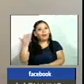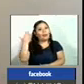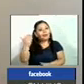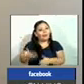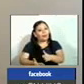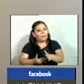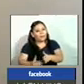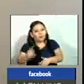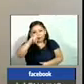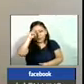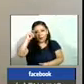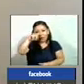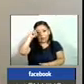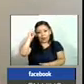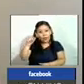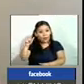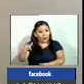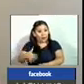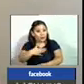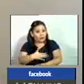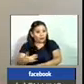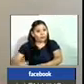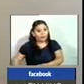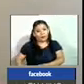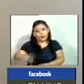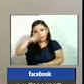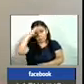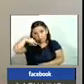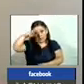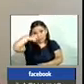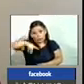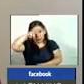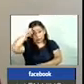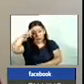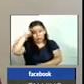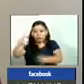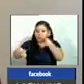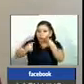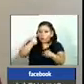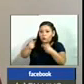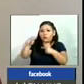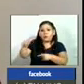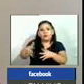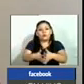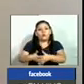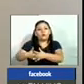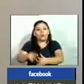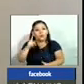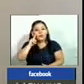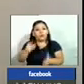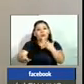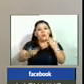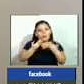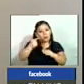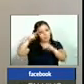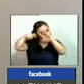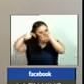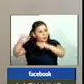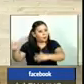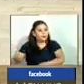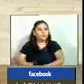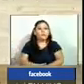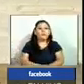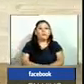jornada de trabajo el presidente de México Andrés Manuel López Obrador de visita en los Estados Unidos a continuación les mostramos las imágenes